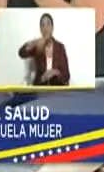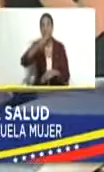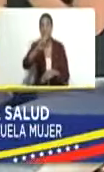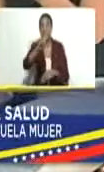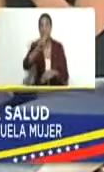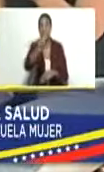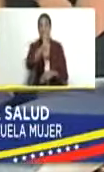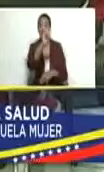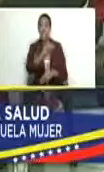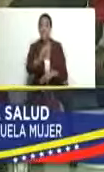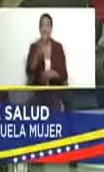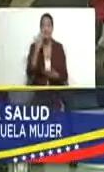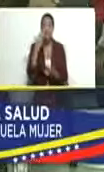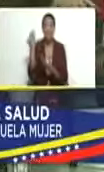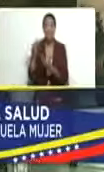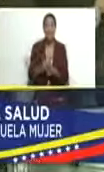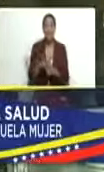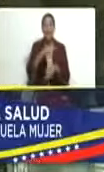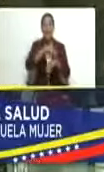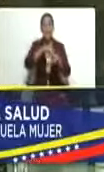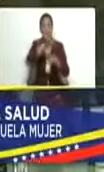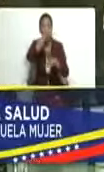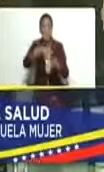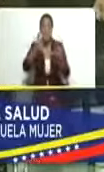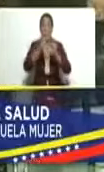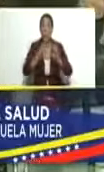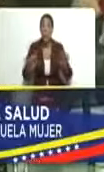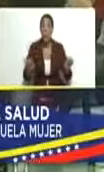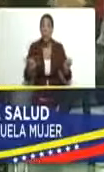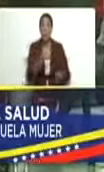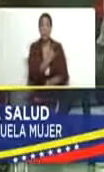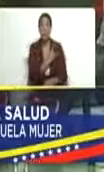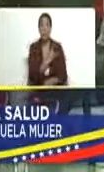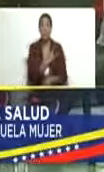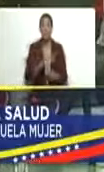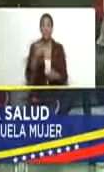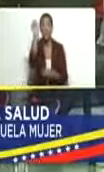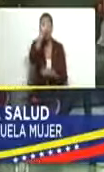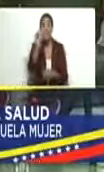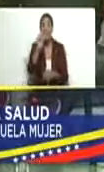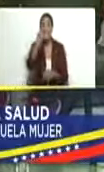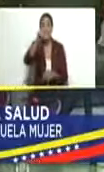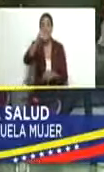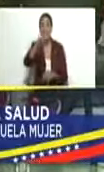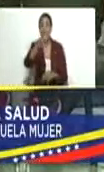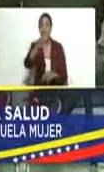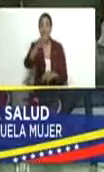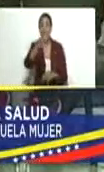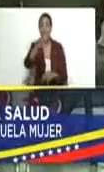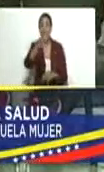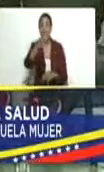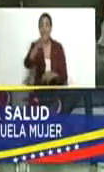Santaella, la ministra de Educación Universitaria Sandra Oblita.